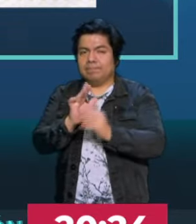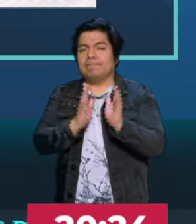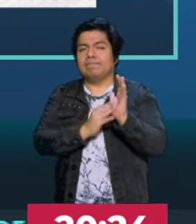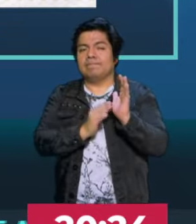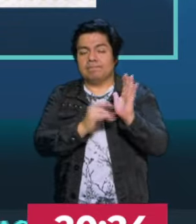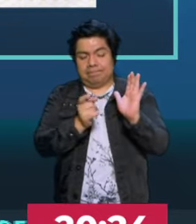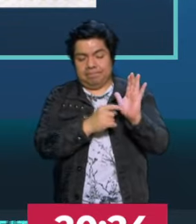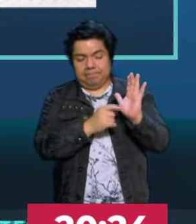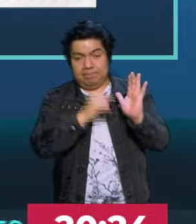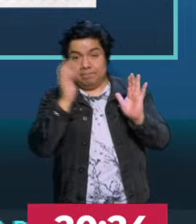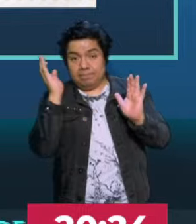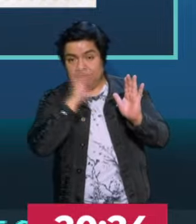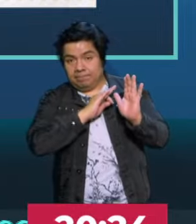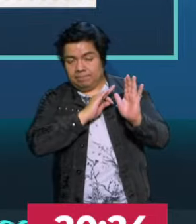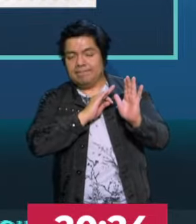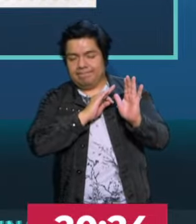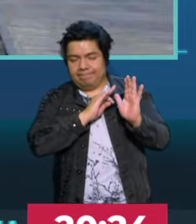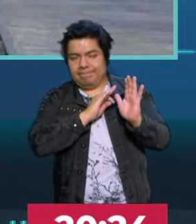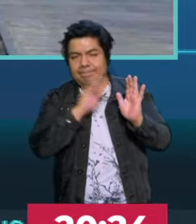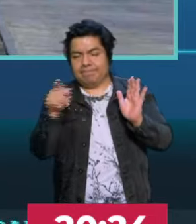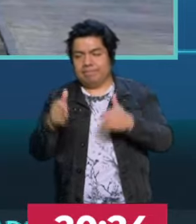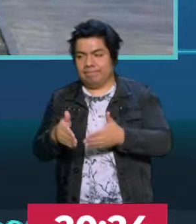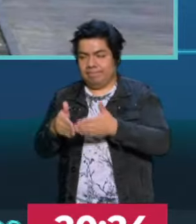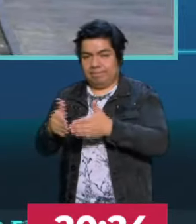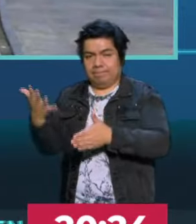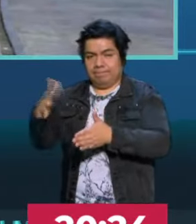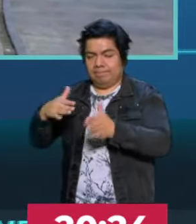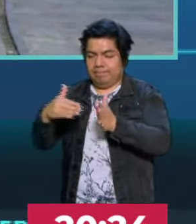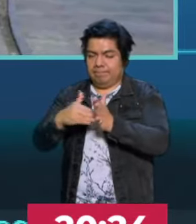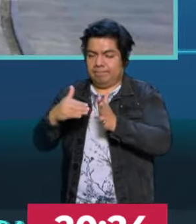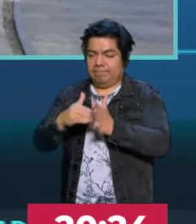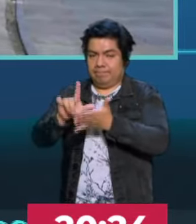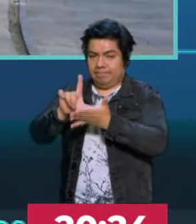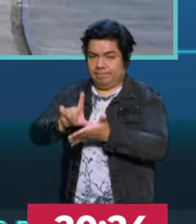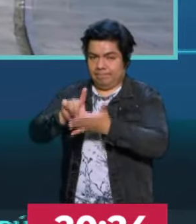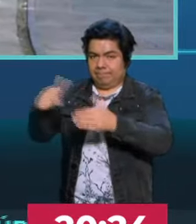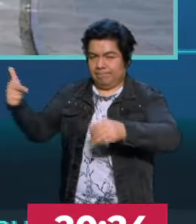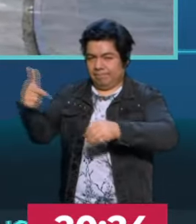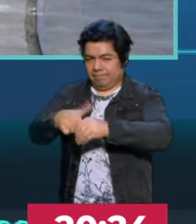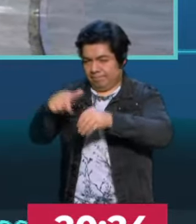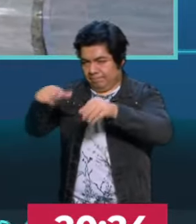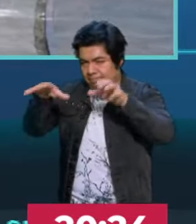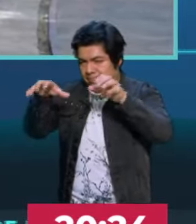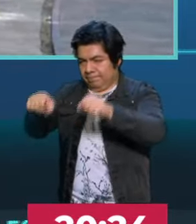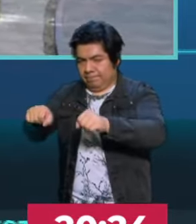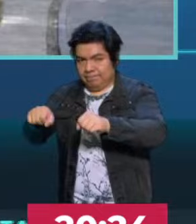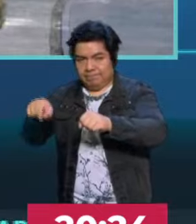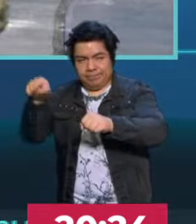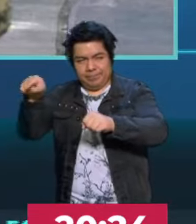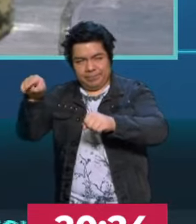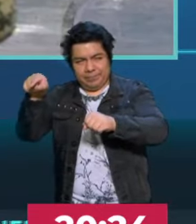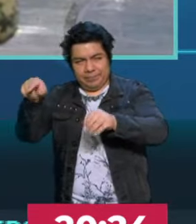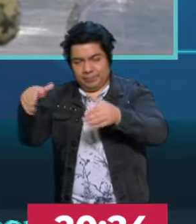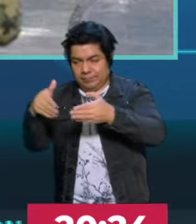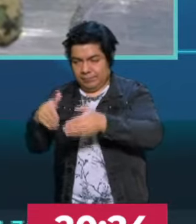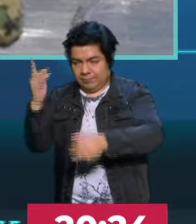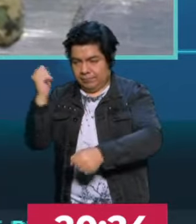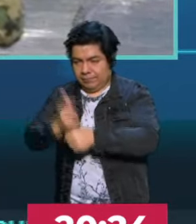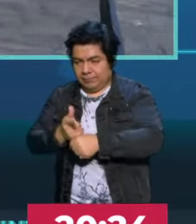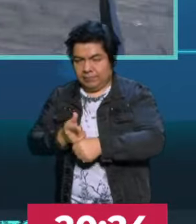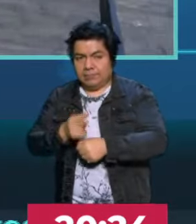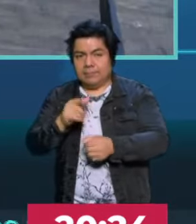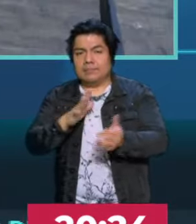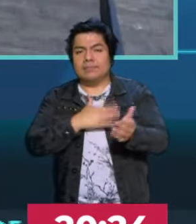documentación falsa. En este caso, ese embarque de 10 millones de litros de combustible que se incautaron en ese barco